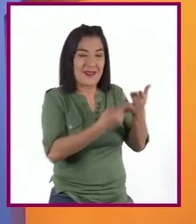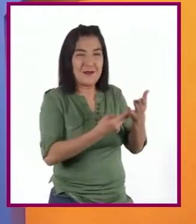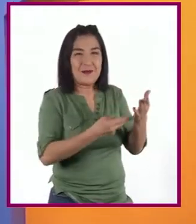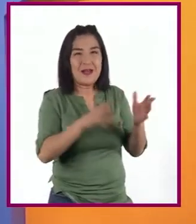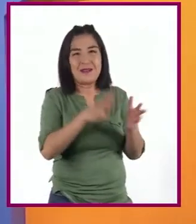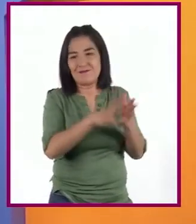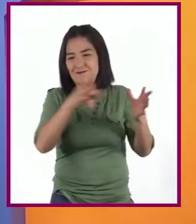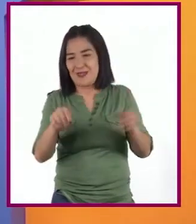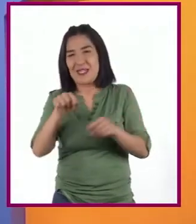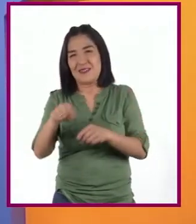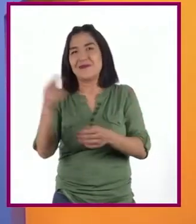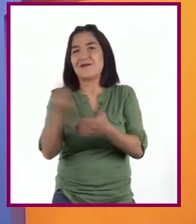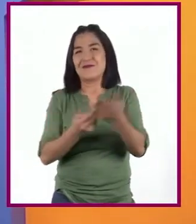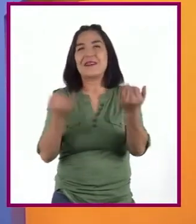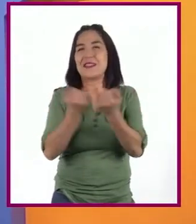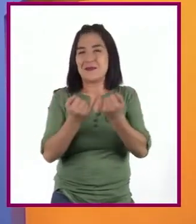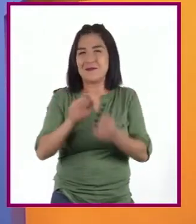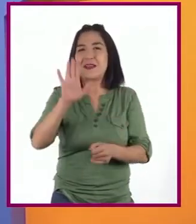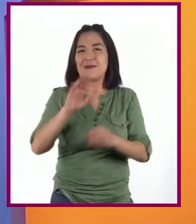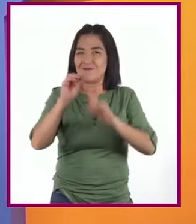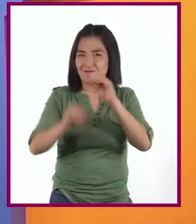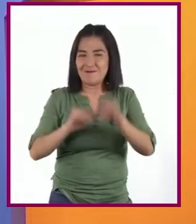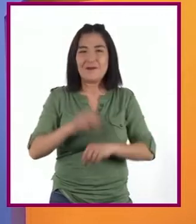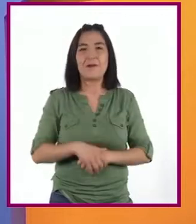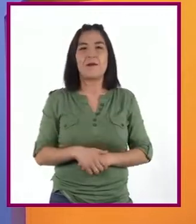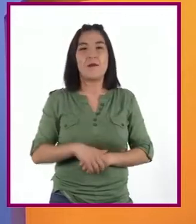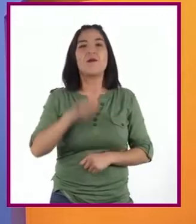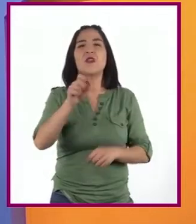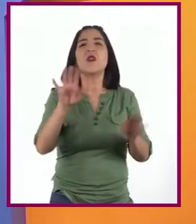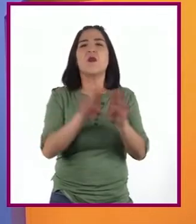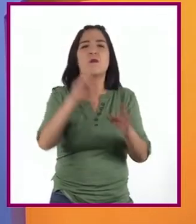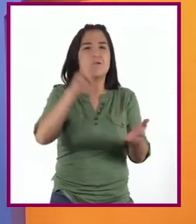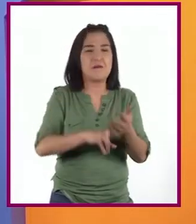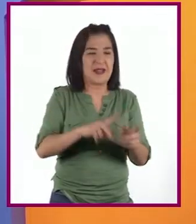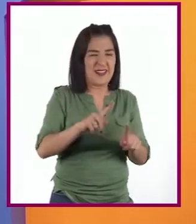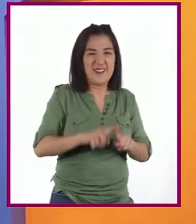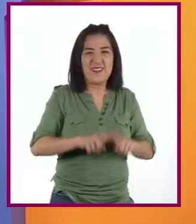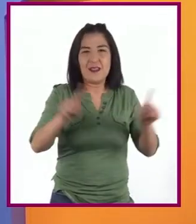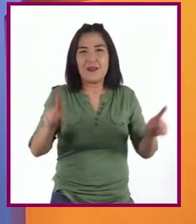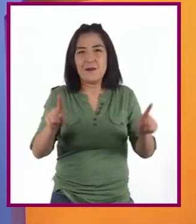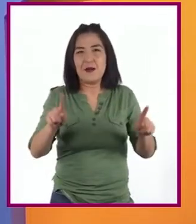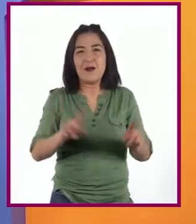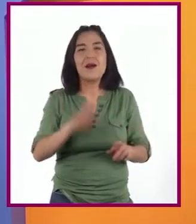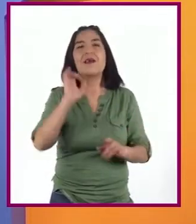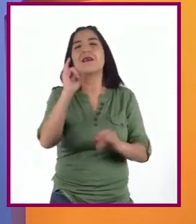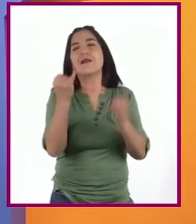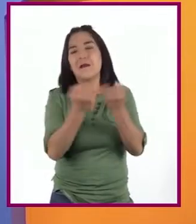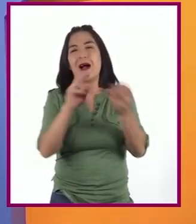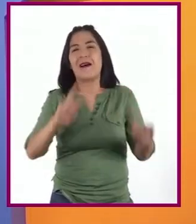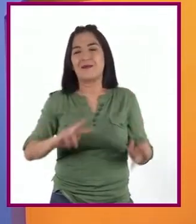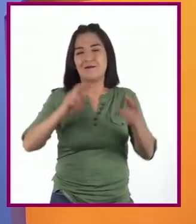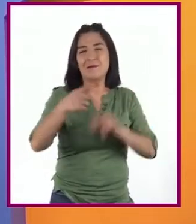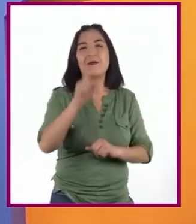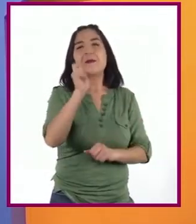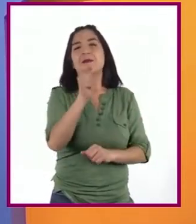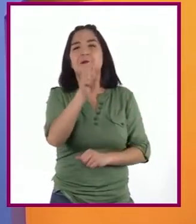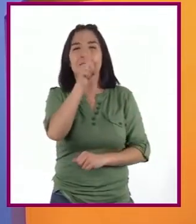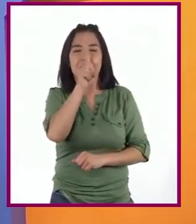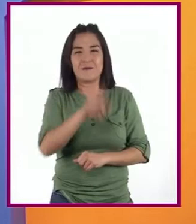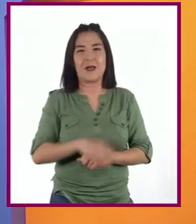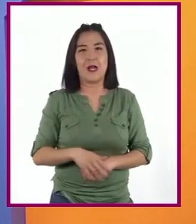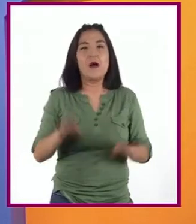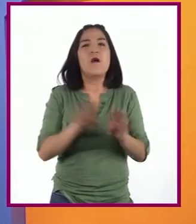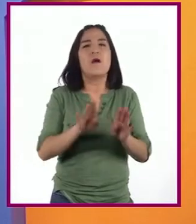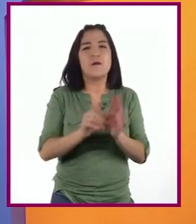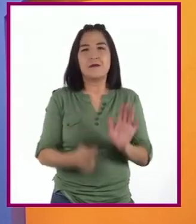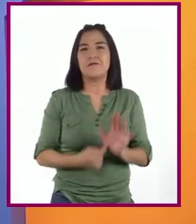de una mesa. Una valoración de lo diferente frente a lo común. Esto tuvo como